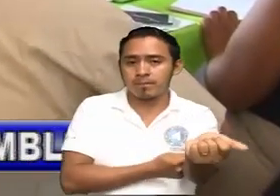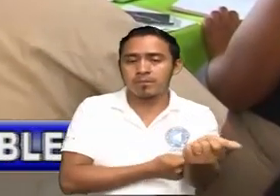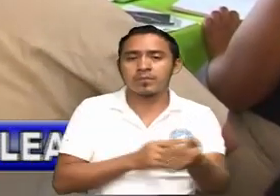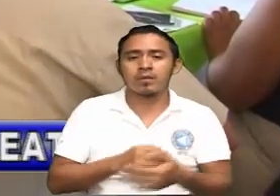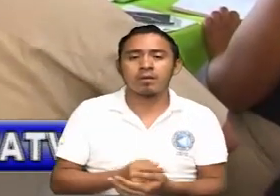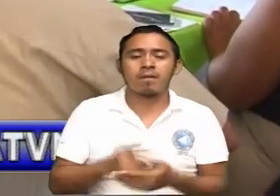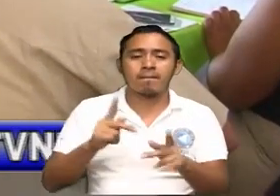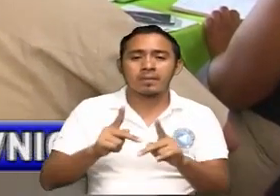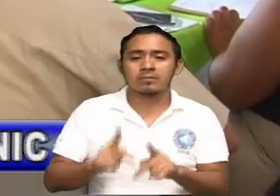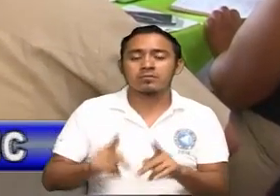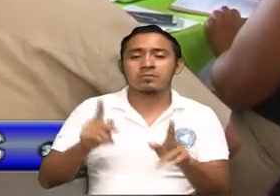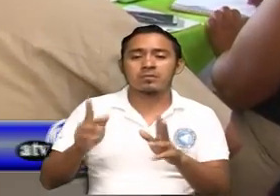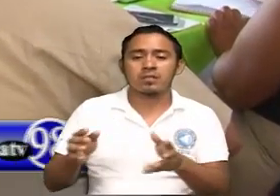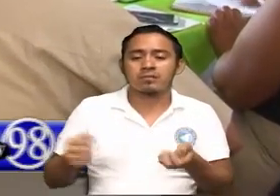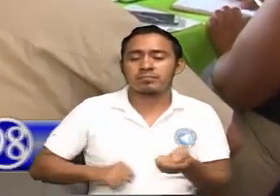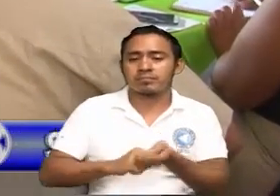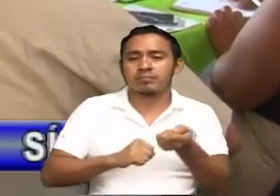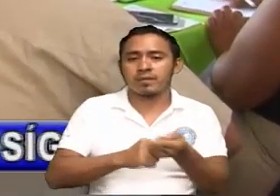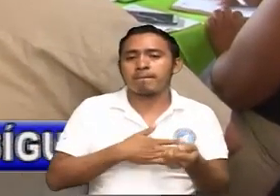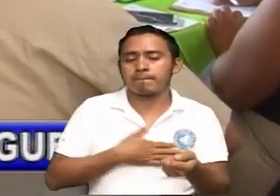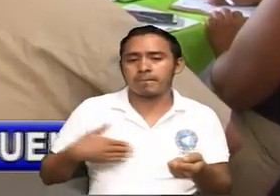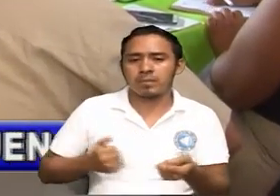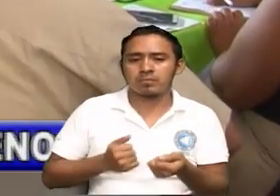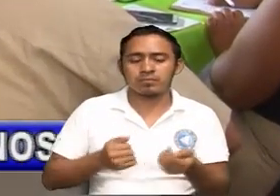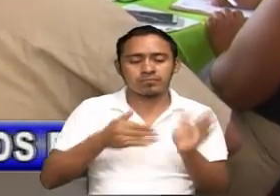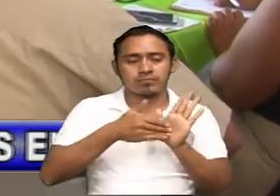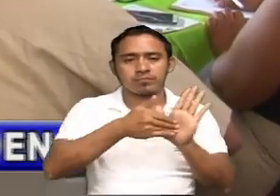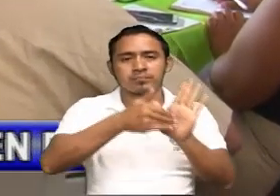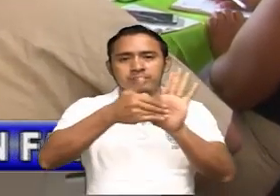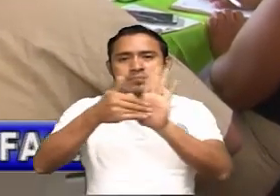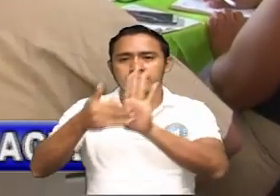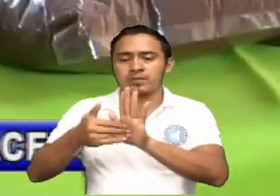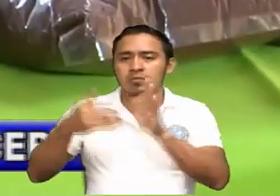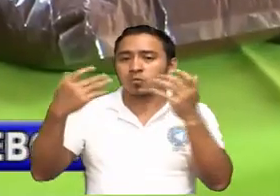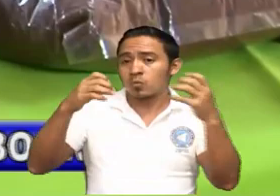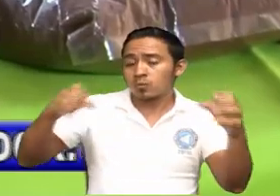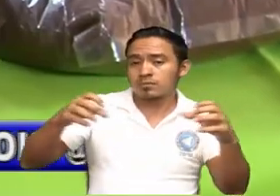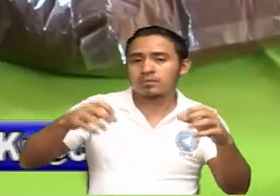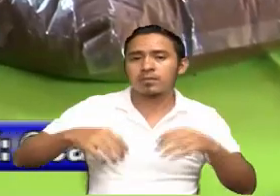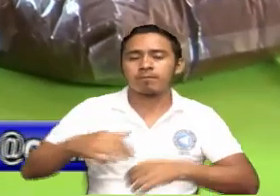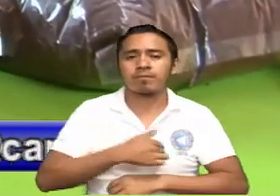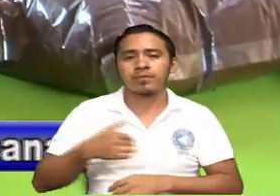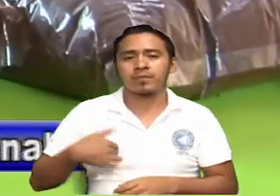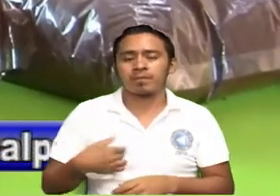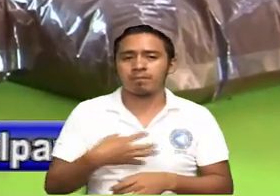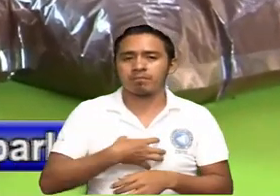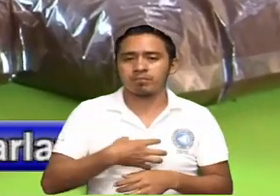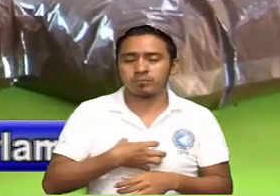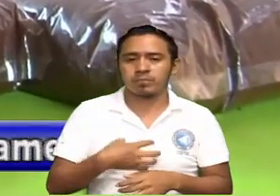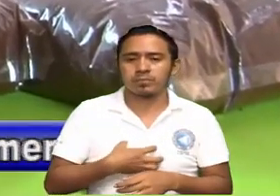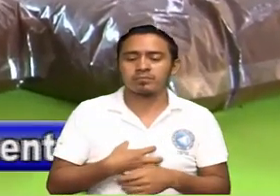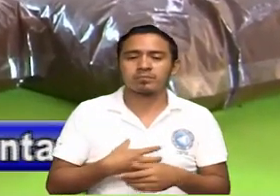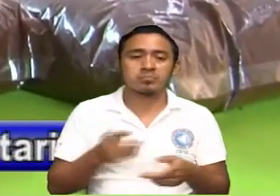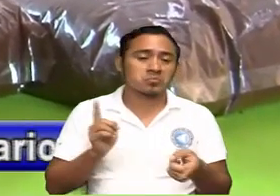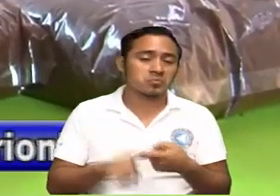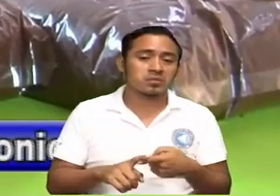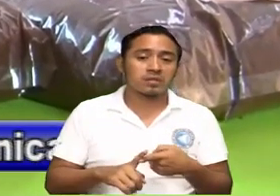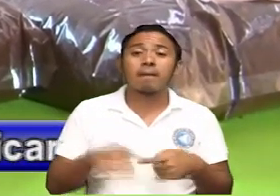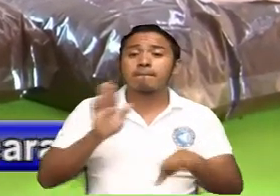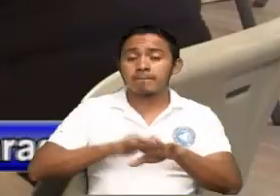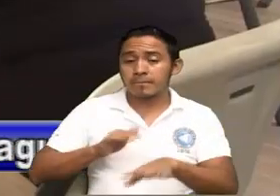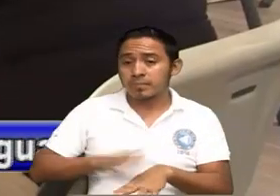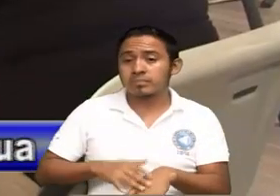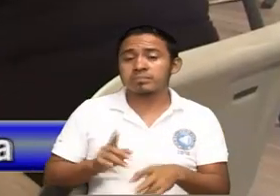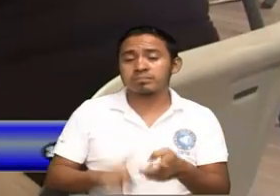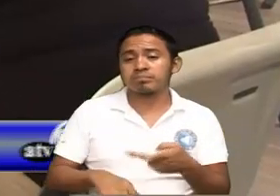protagonistas consiste en ayudarlos a mejorar la presentación de sus productos, programar su producción para responder a la demanda del